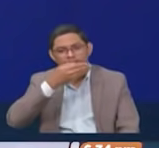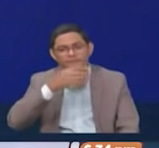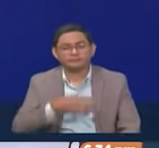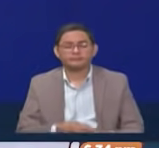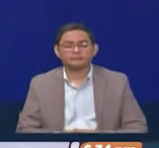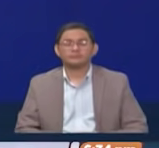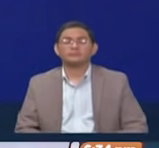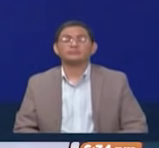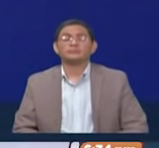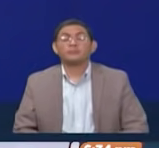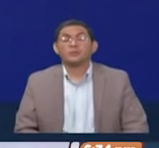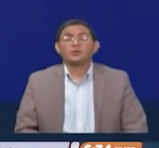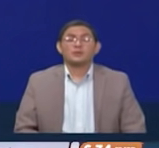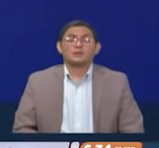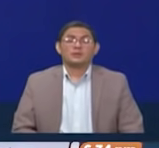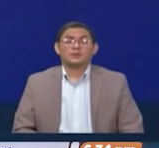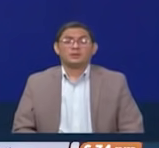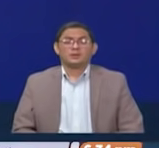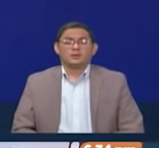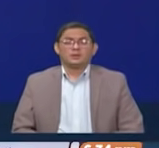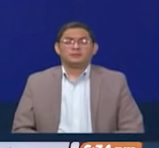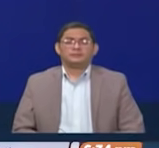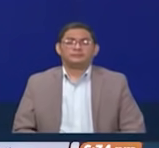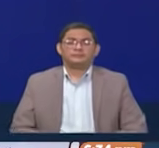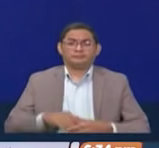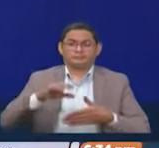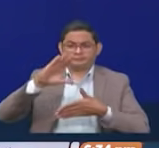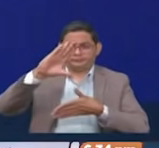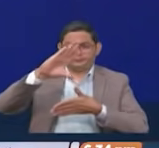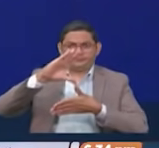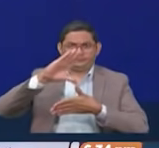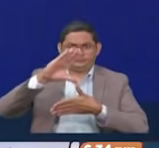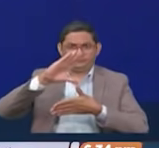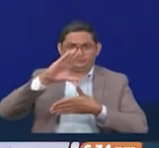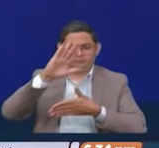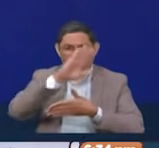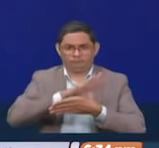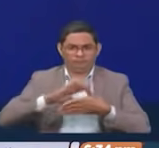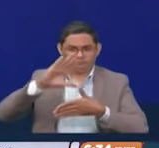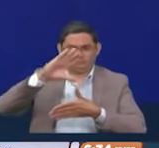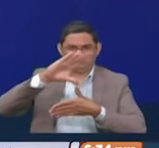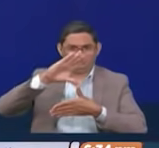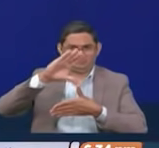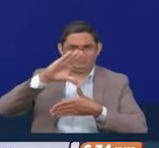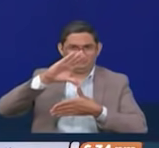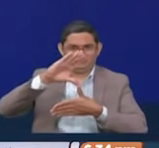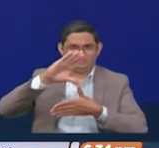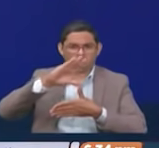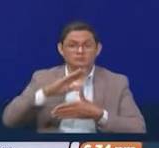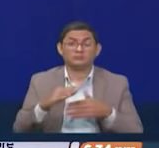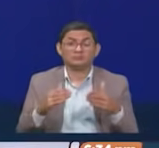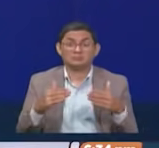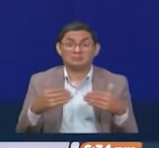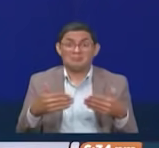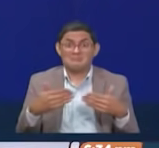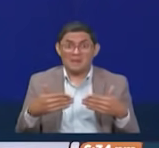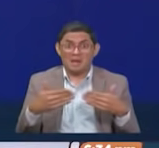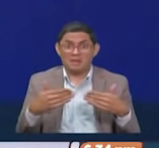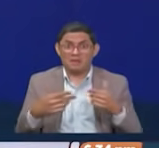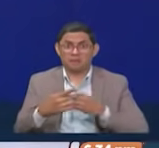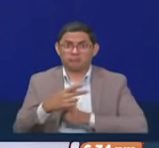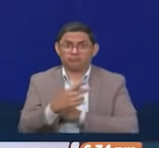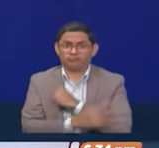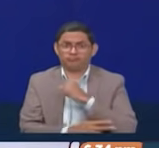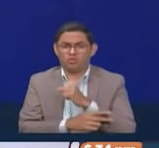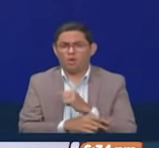a nivel regional panamá continúa posicionando como un país referente